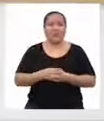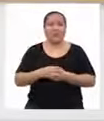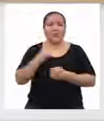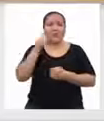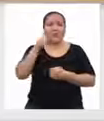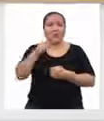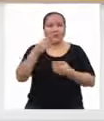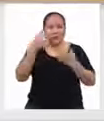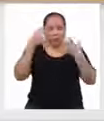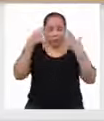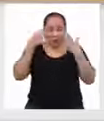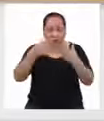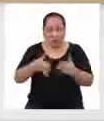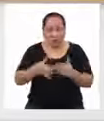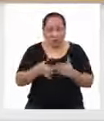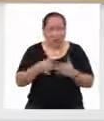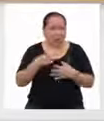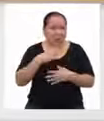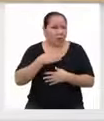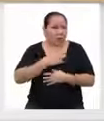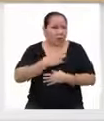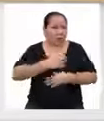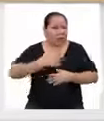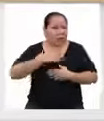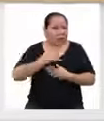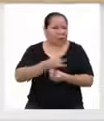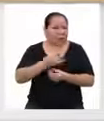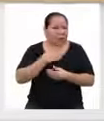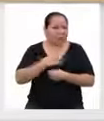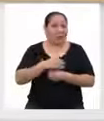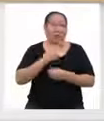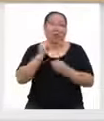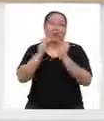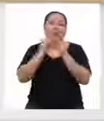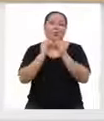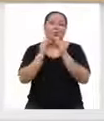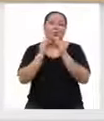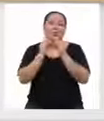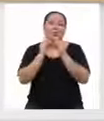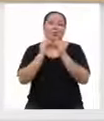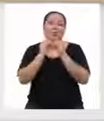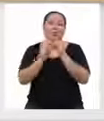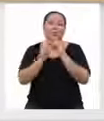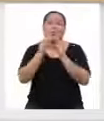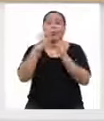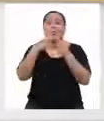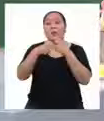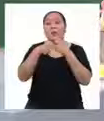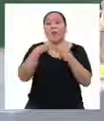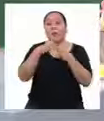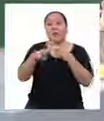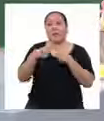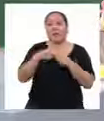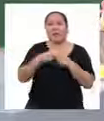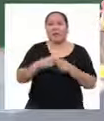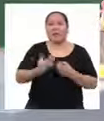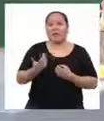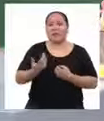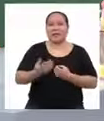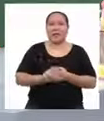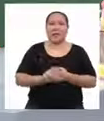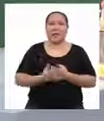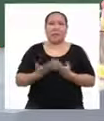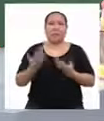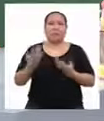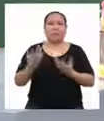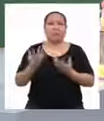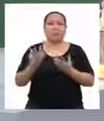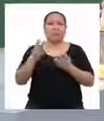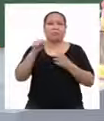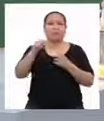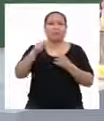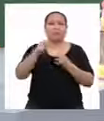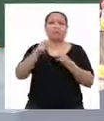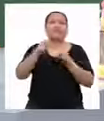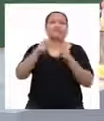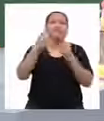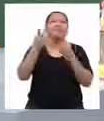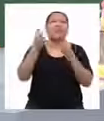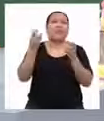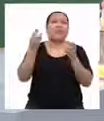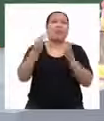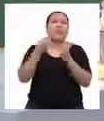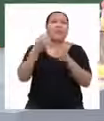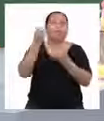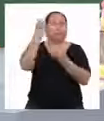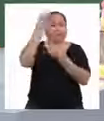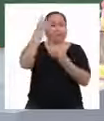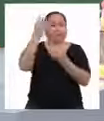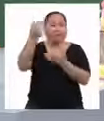y entusiasta con la competencia de resolver problemas de gestión de datos e incertidumbre. Ah, eso sí, es que cuando algo me